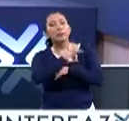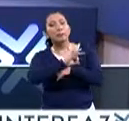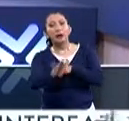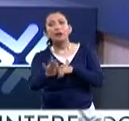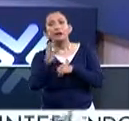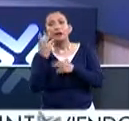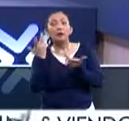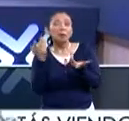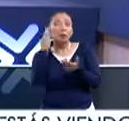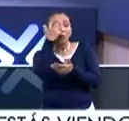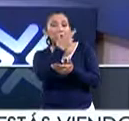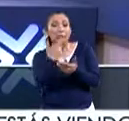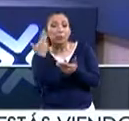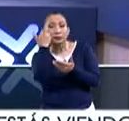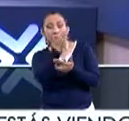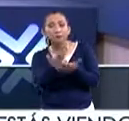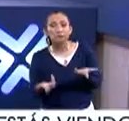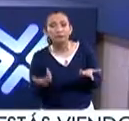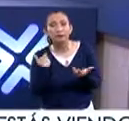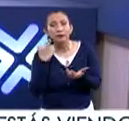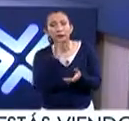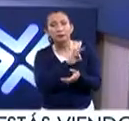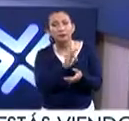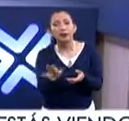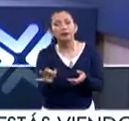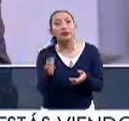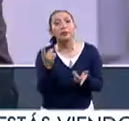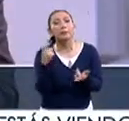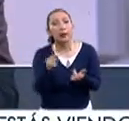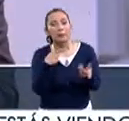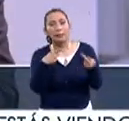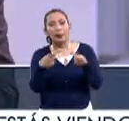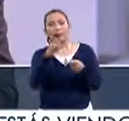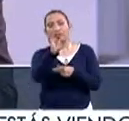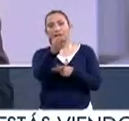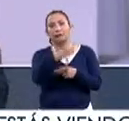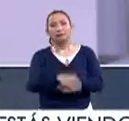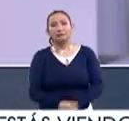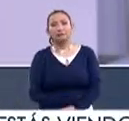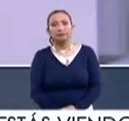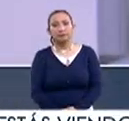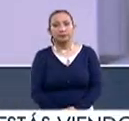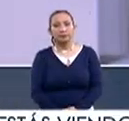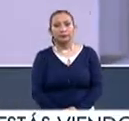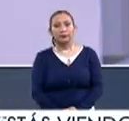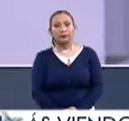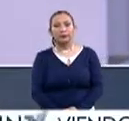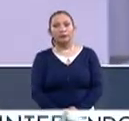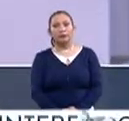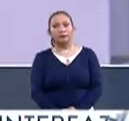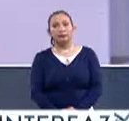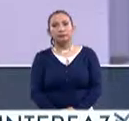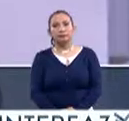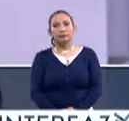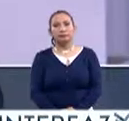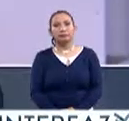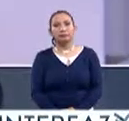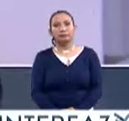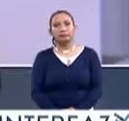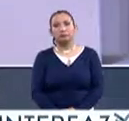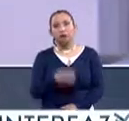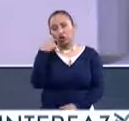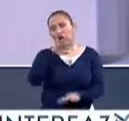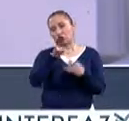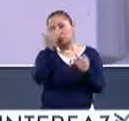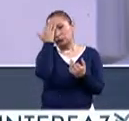pues al menos revisar estas posibilidades para prepararse en febrero bueno yo